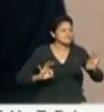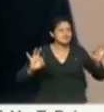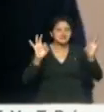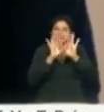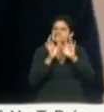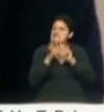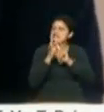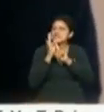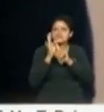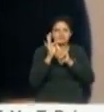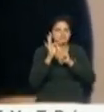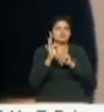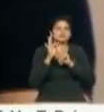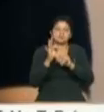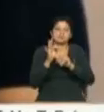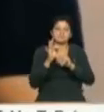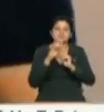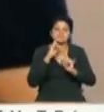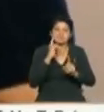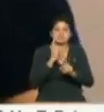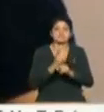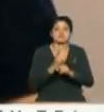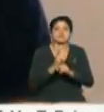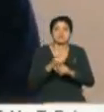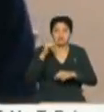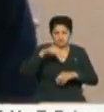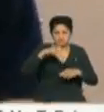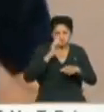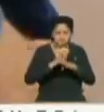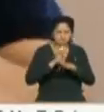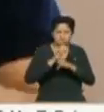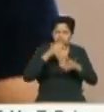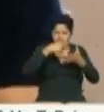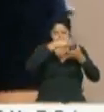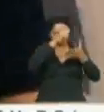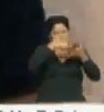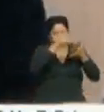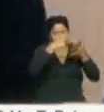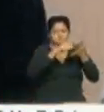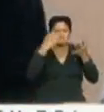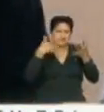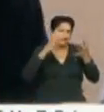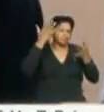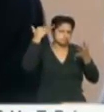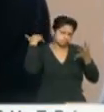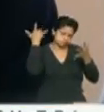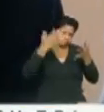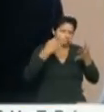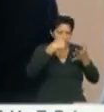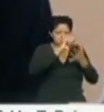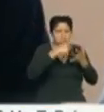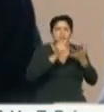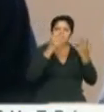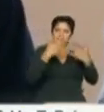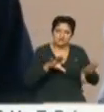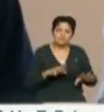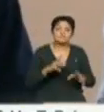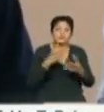nivel del mundo. Y el Ecuador cumple con todos los estándares desde hace mucho tiempo. Para el próximo año podamos